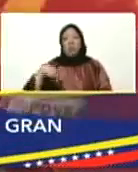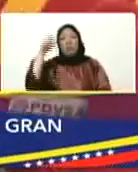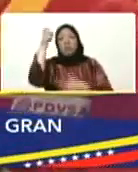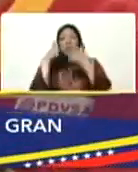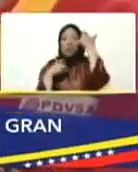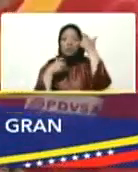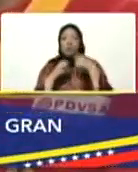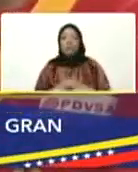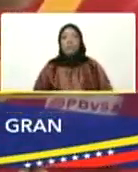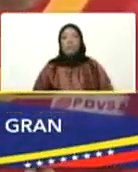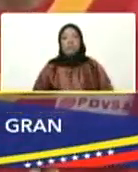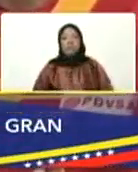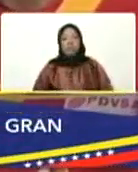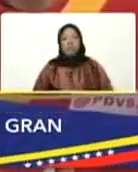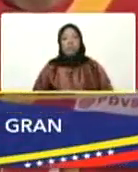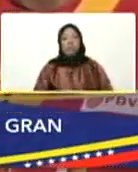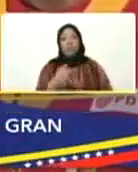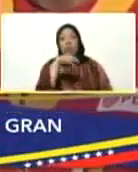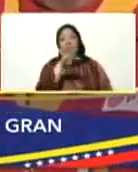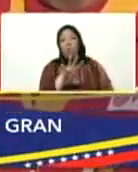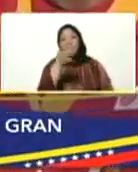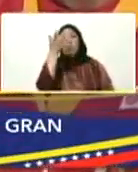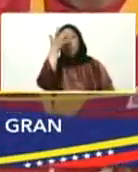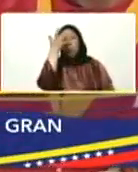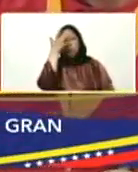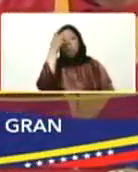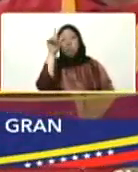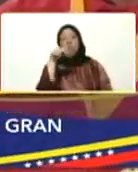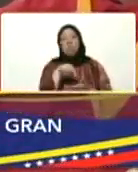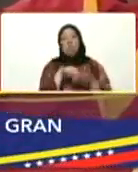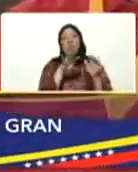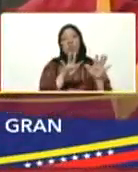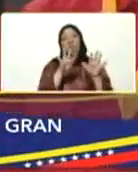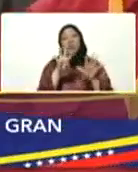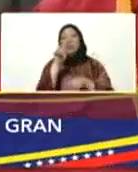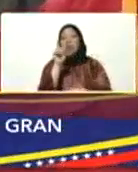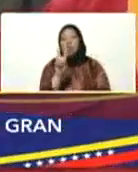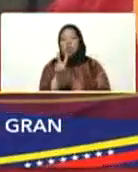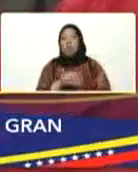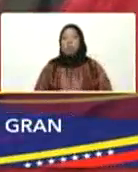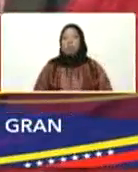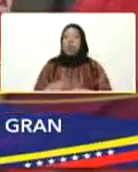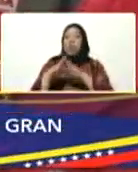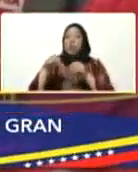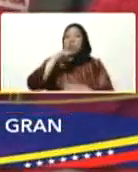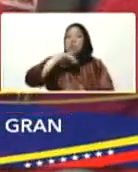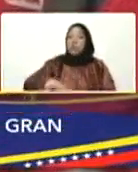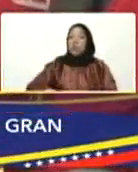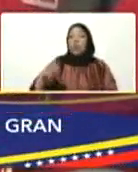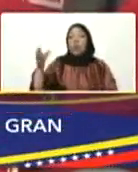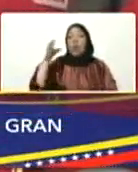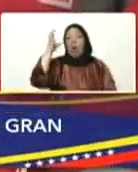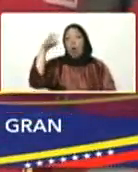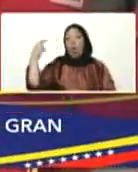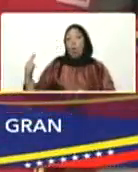Chávez, aquel 4 de febrero de 1992. Y toda la historia la conocemos muy